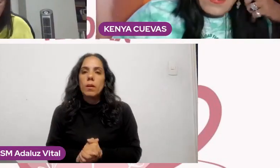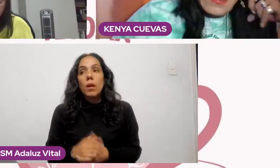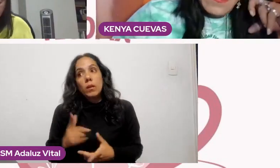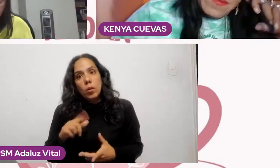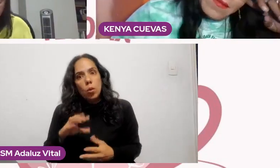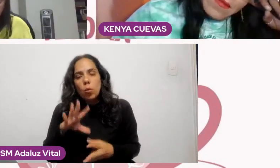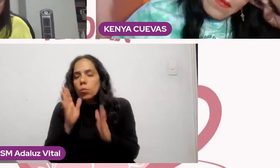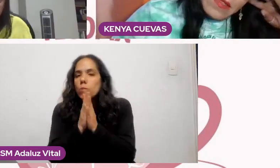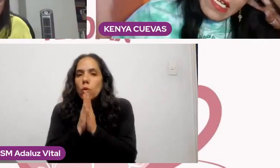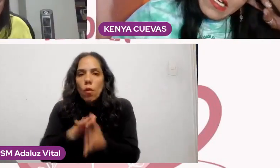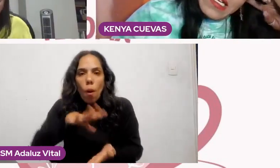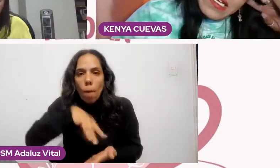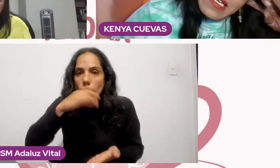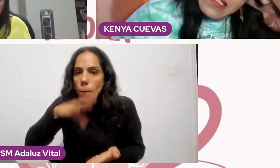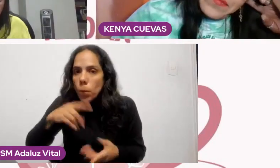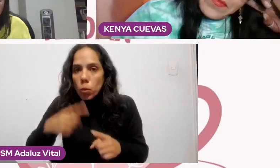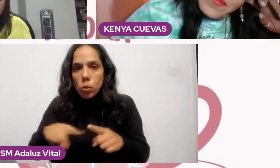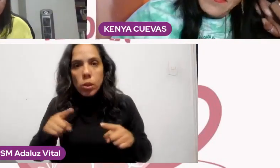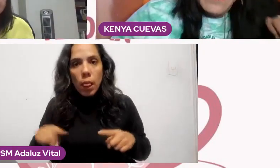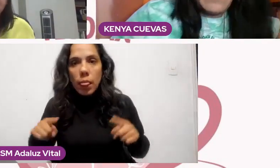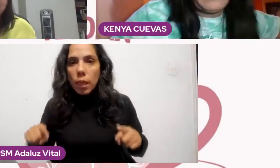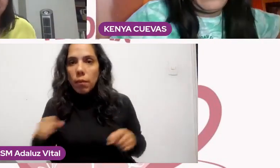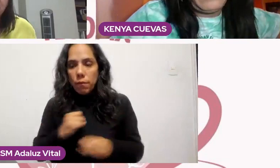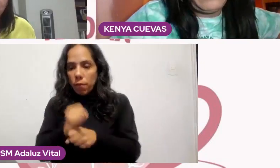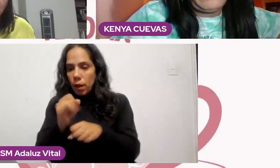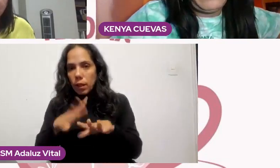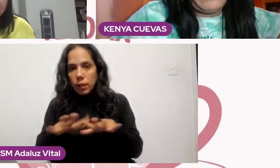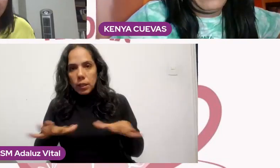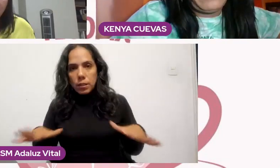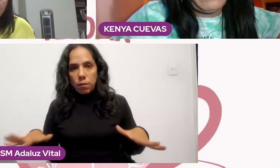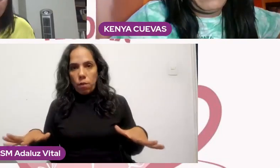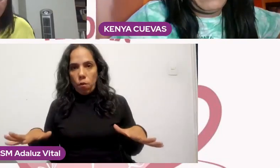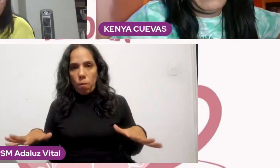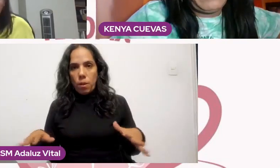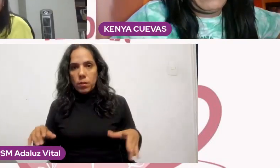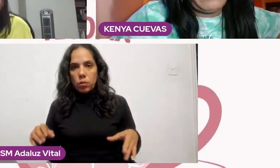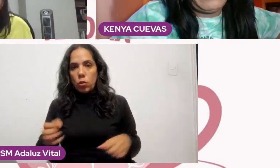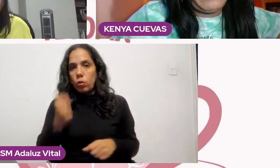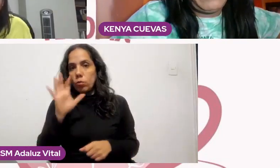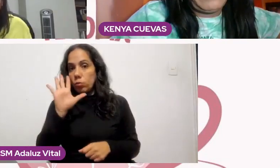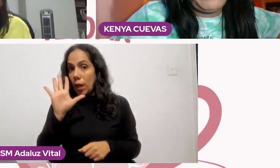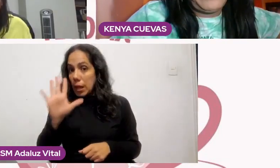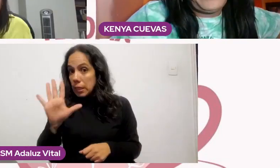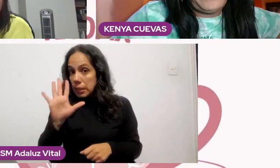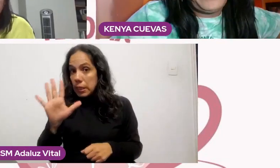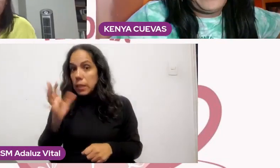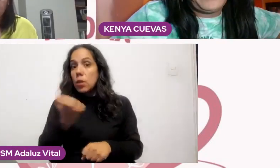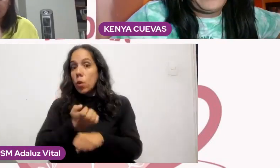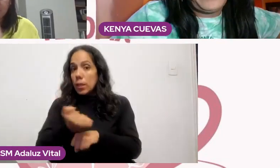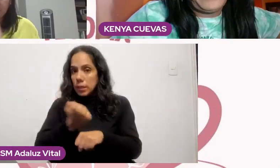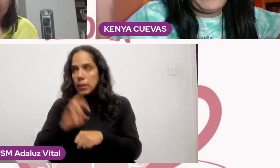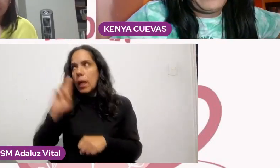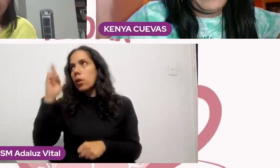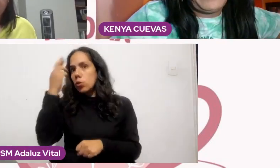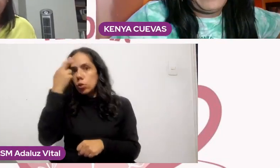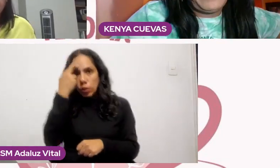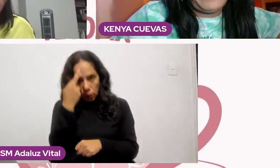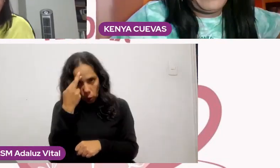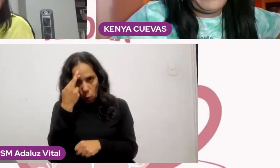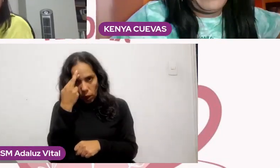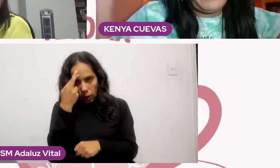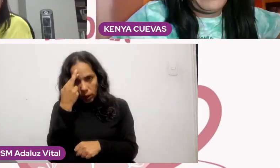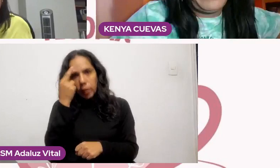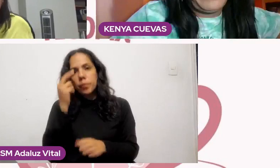estará presentando también este festival documental. Bueno, ahorita vamos a poner aquí en las redes sociales para que, bueno,